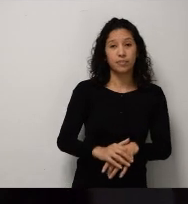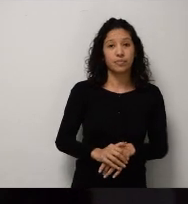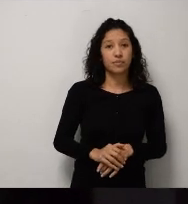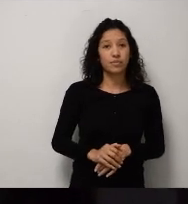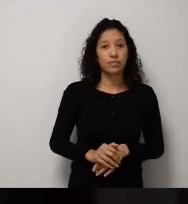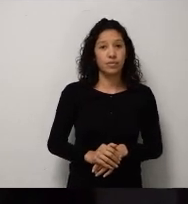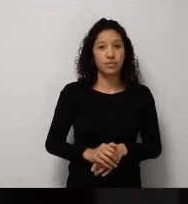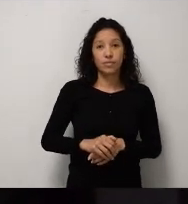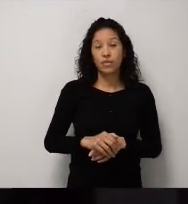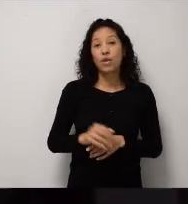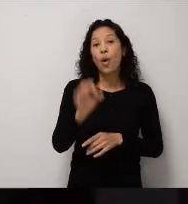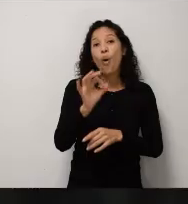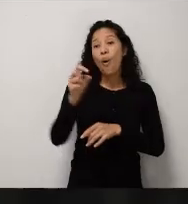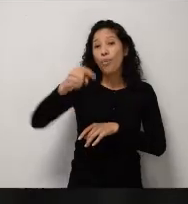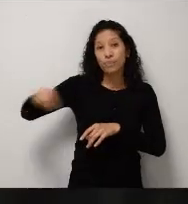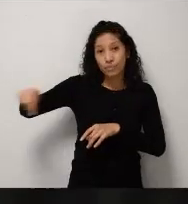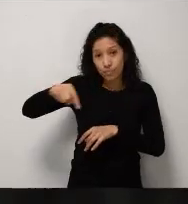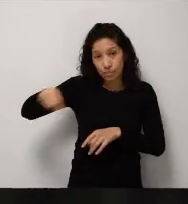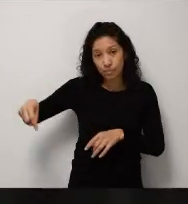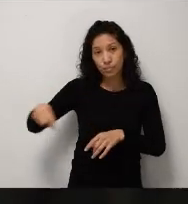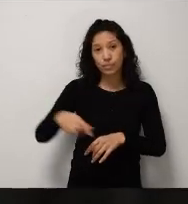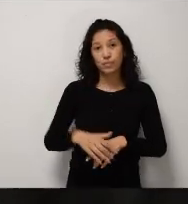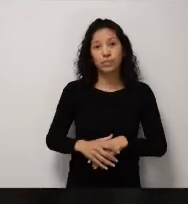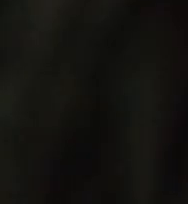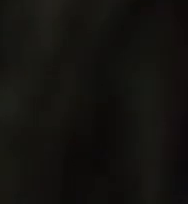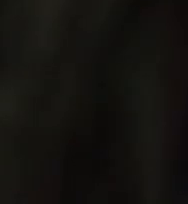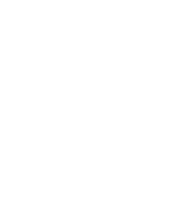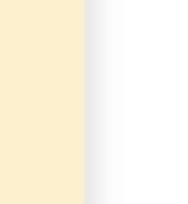o en Argentina Gobar, Argentina Gobar Onti Accesibilidad Web.